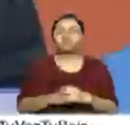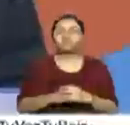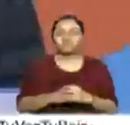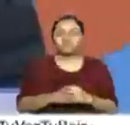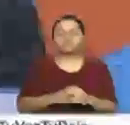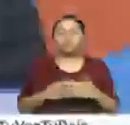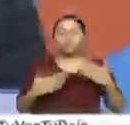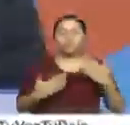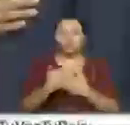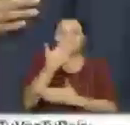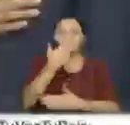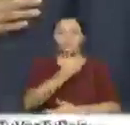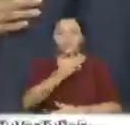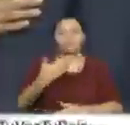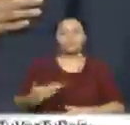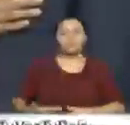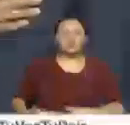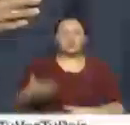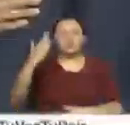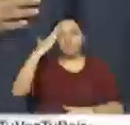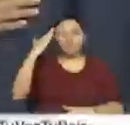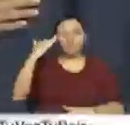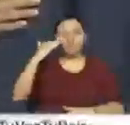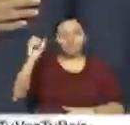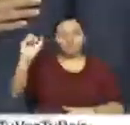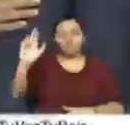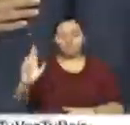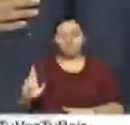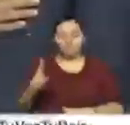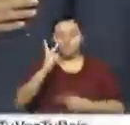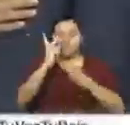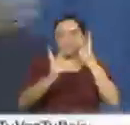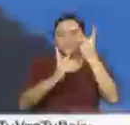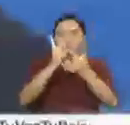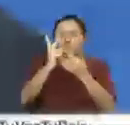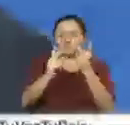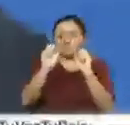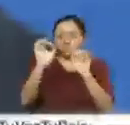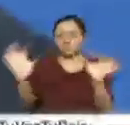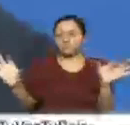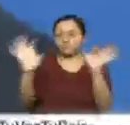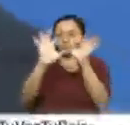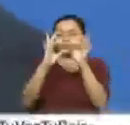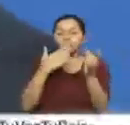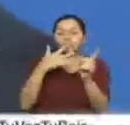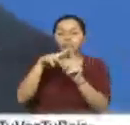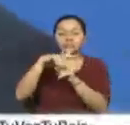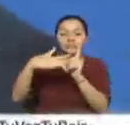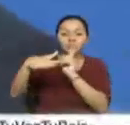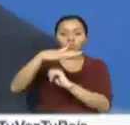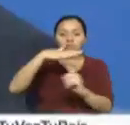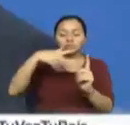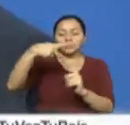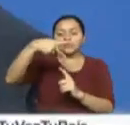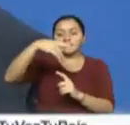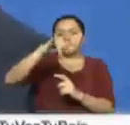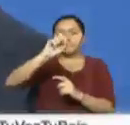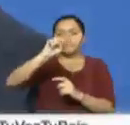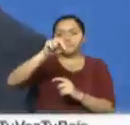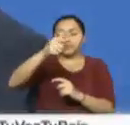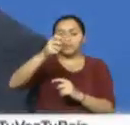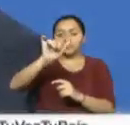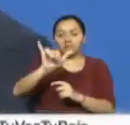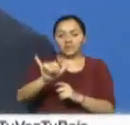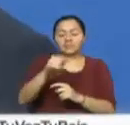El nuevo presidente surcoreano está dispuesto a visitar Pyongyang si las circunstancias son adecuadas. Así lo afirmó